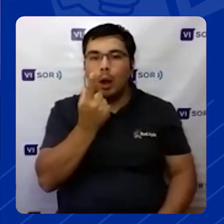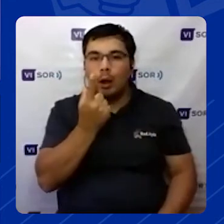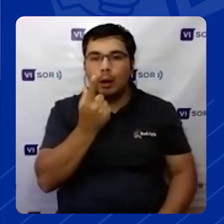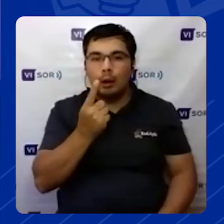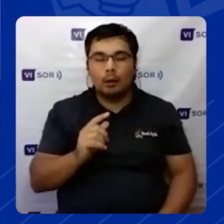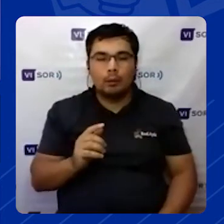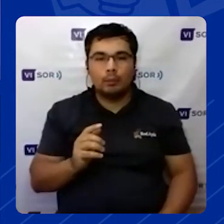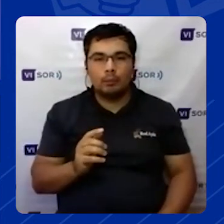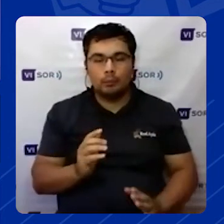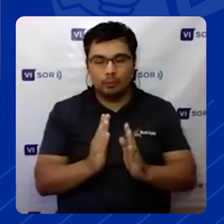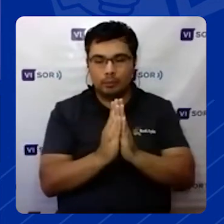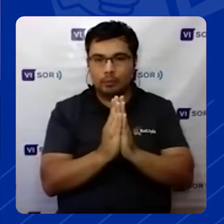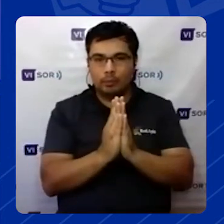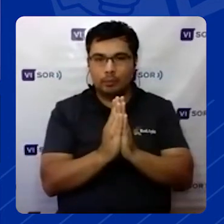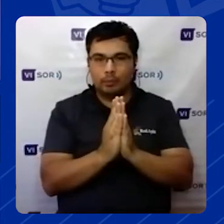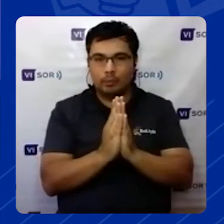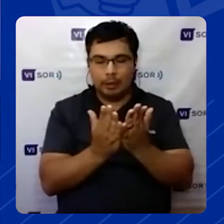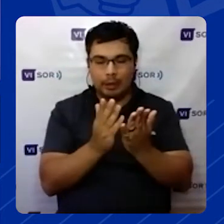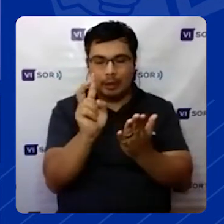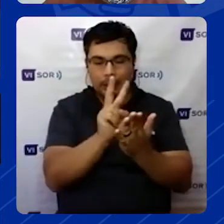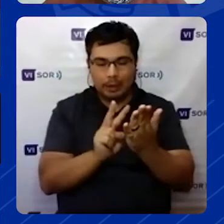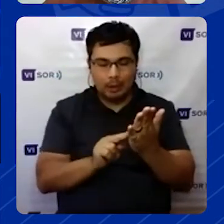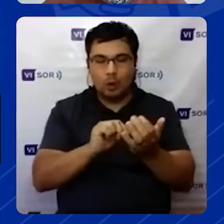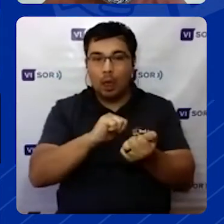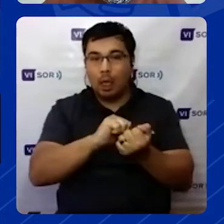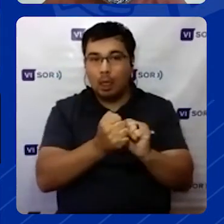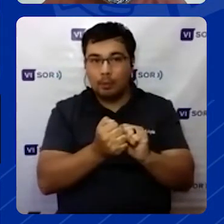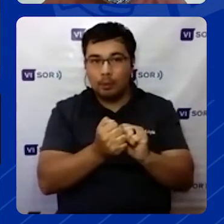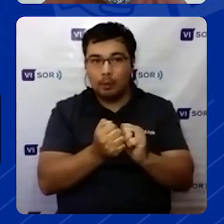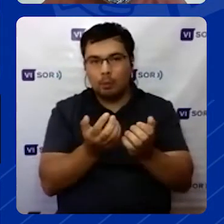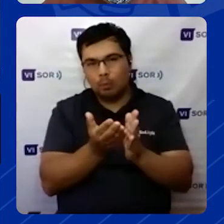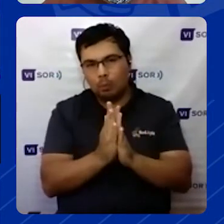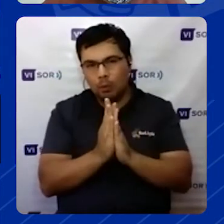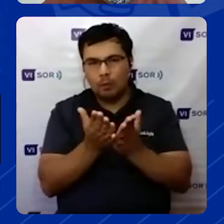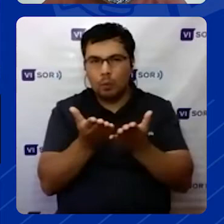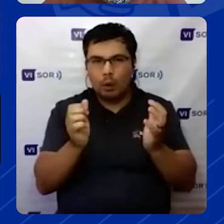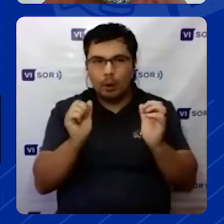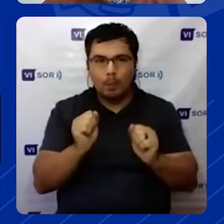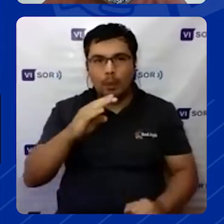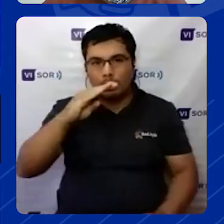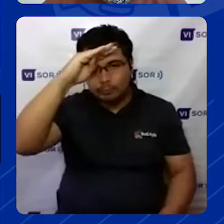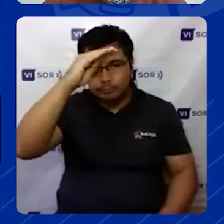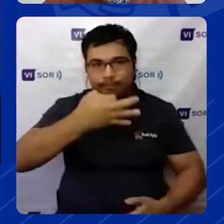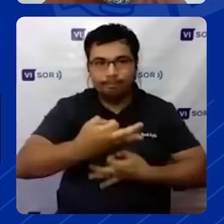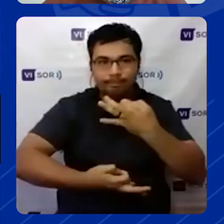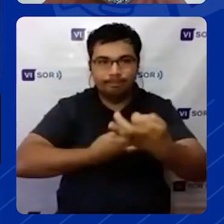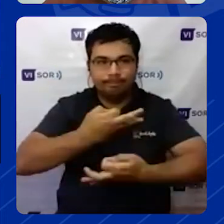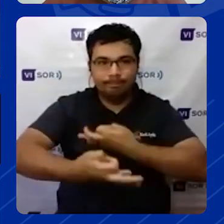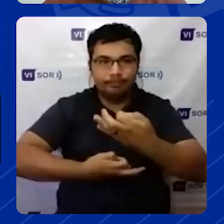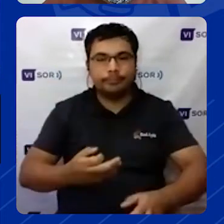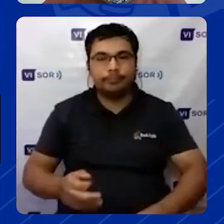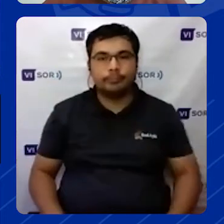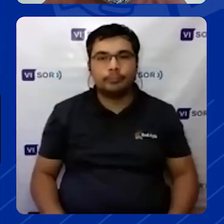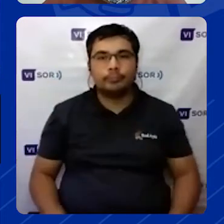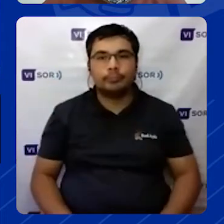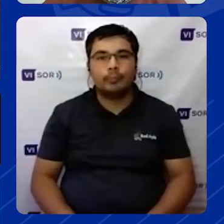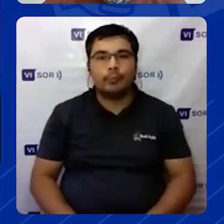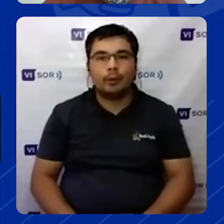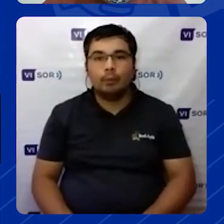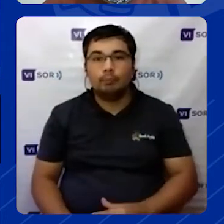Como que cuenten un poquito su experiencia. No sé